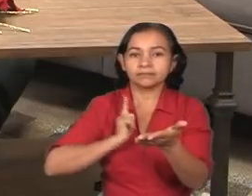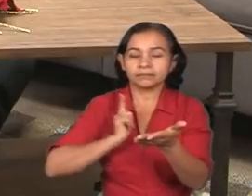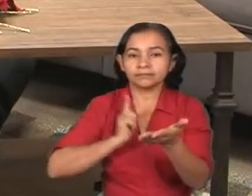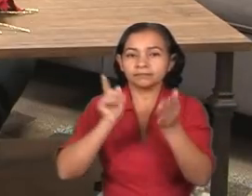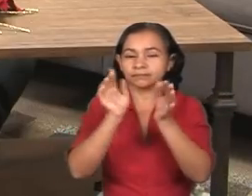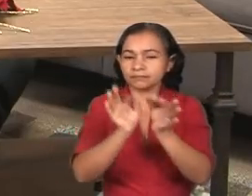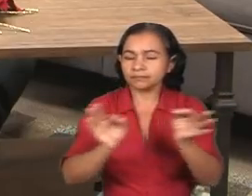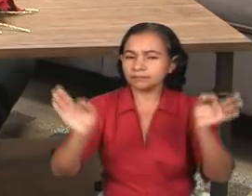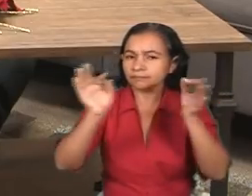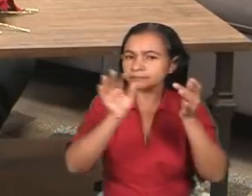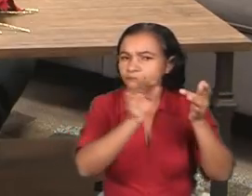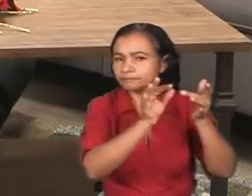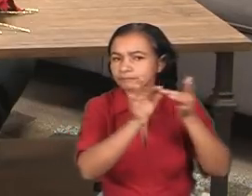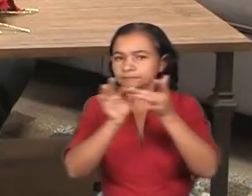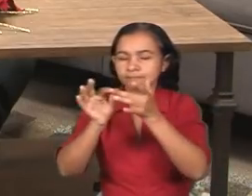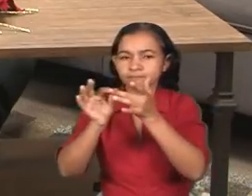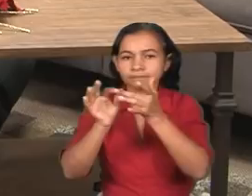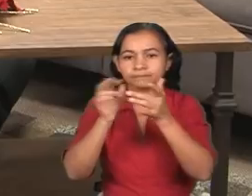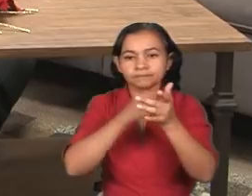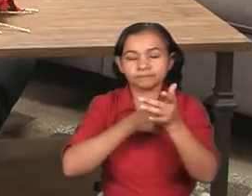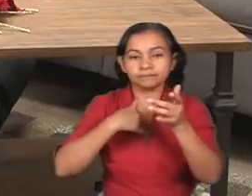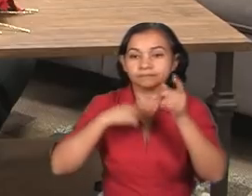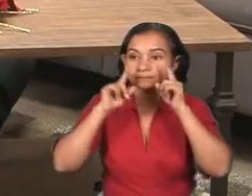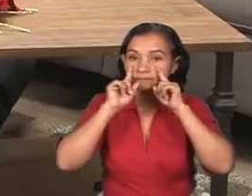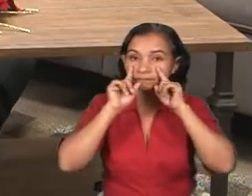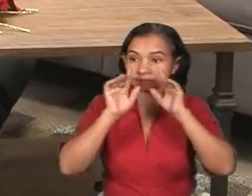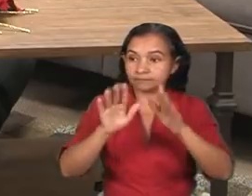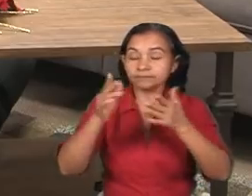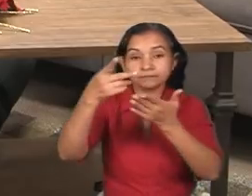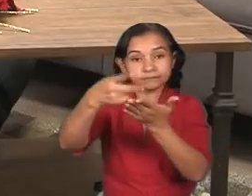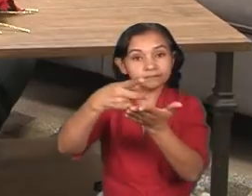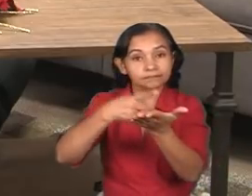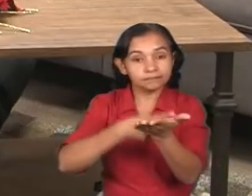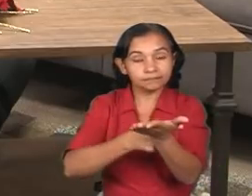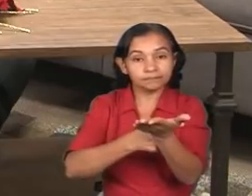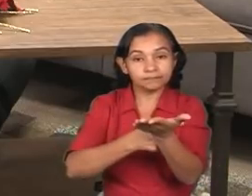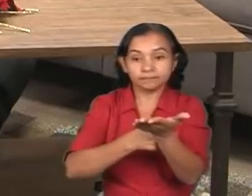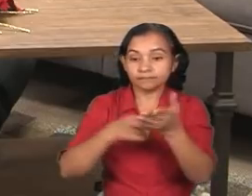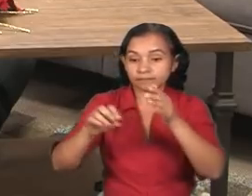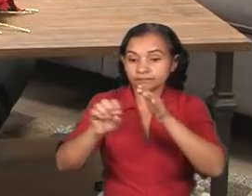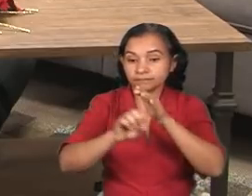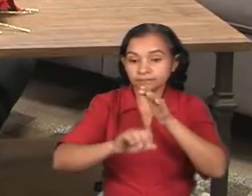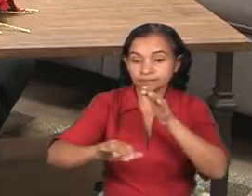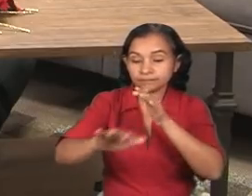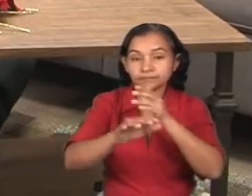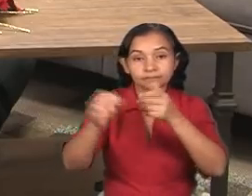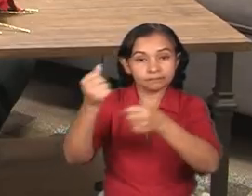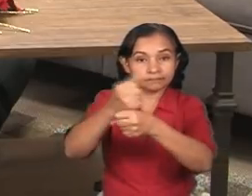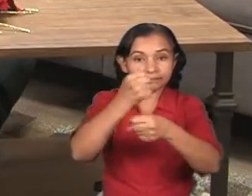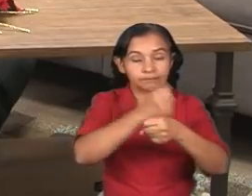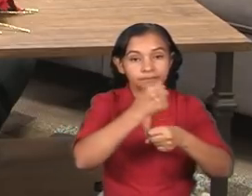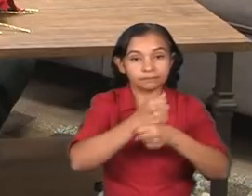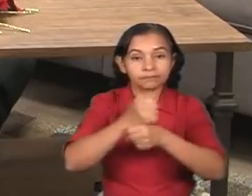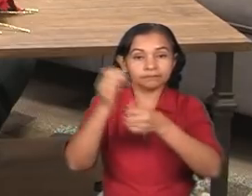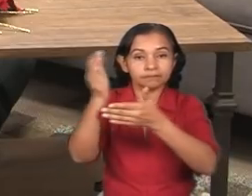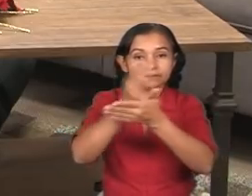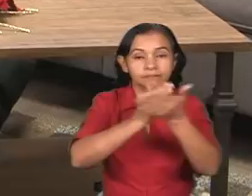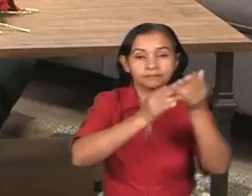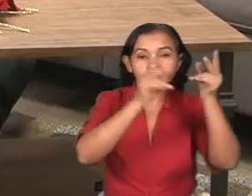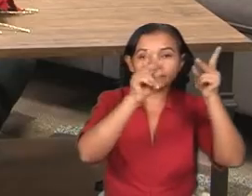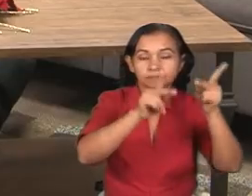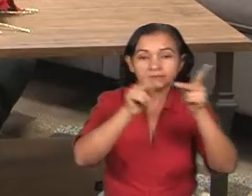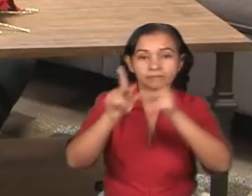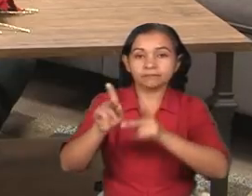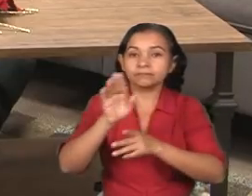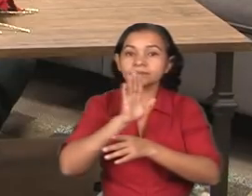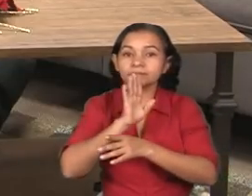muy especial y que le hacemos mucho cuidado en la ejecución del proyecto, que es el componente social. Hay una serie de compañeros y compañeras que están